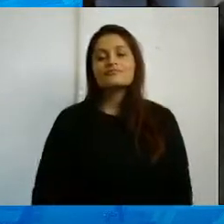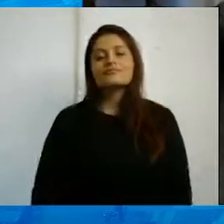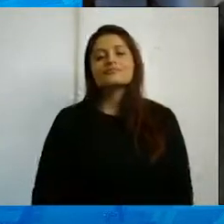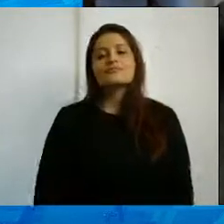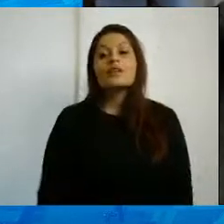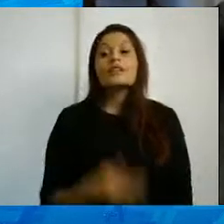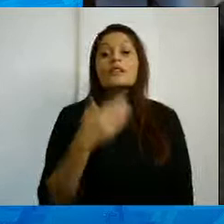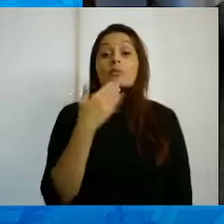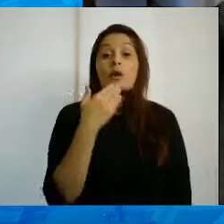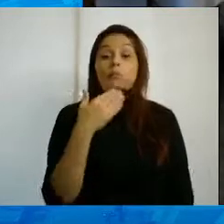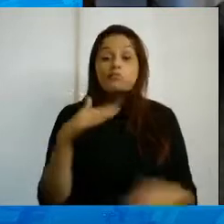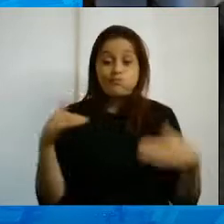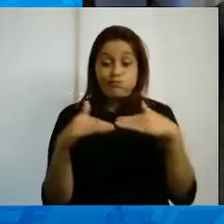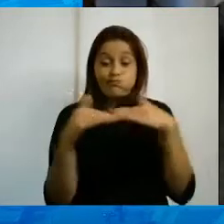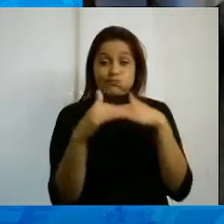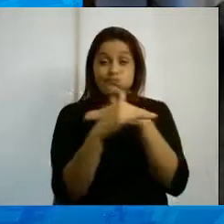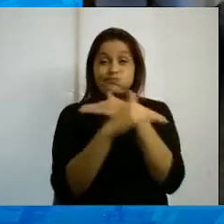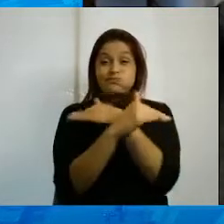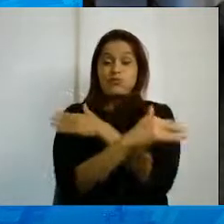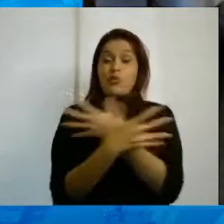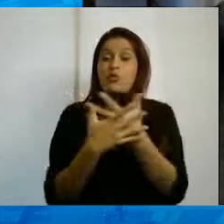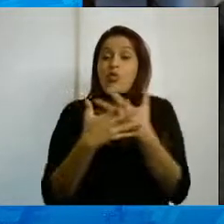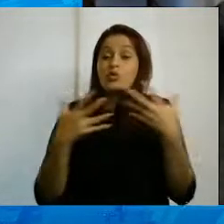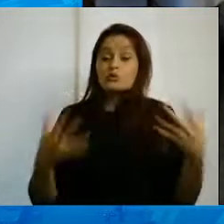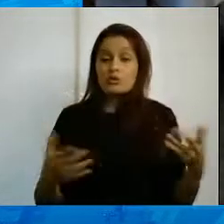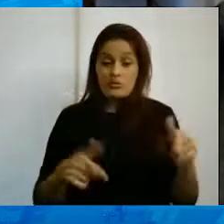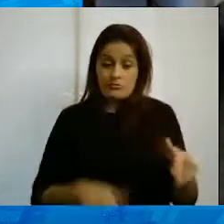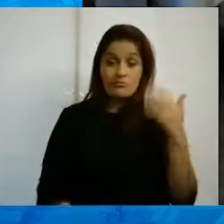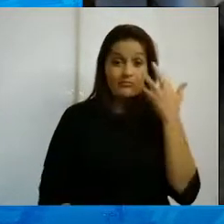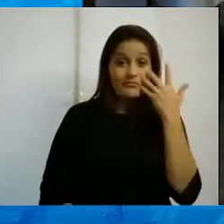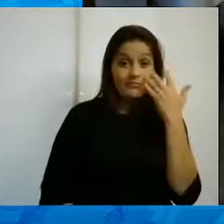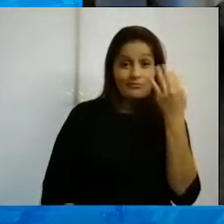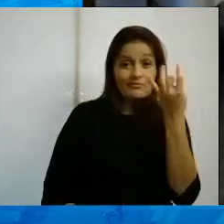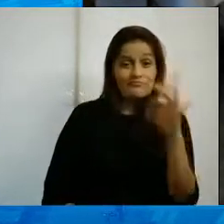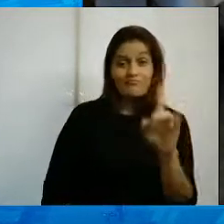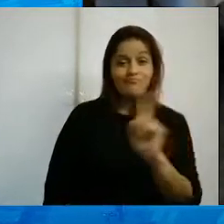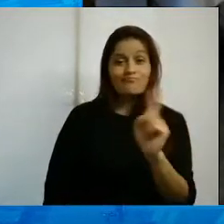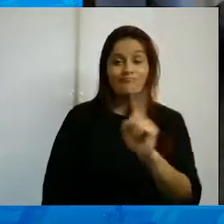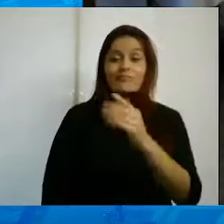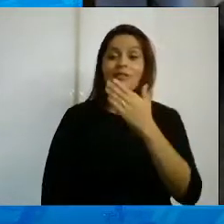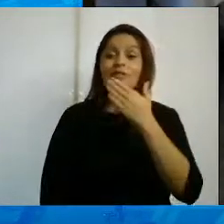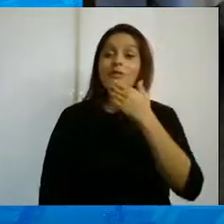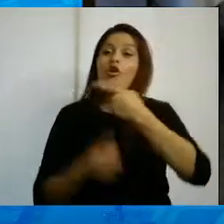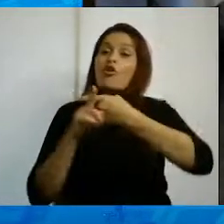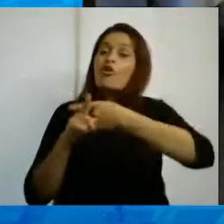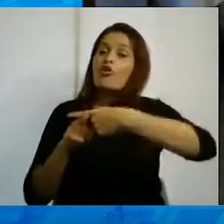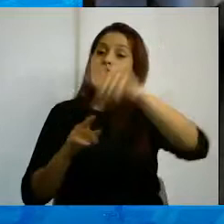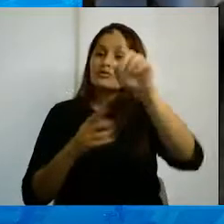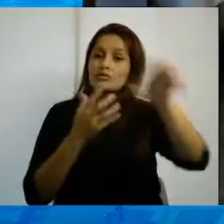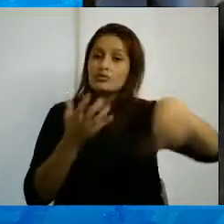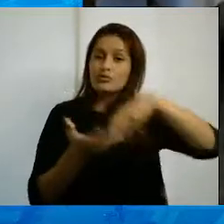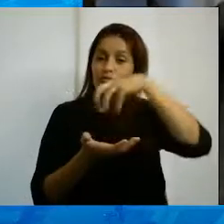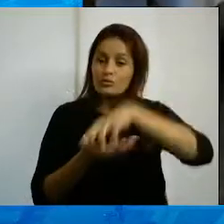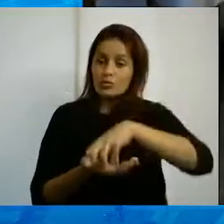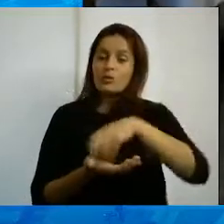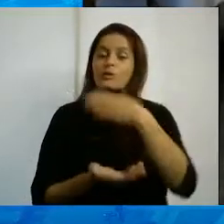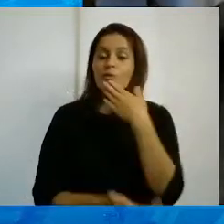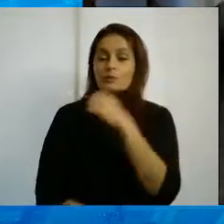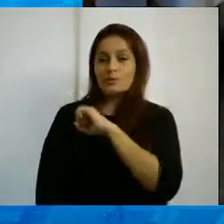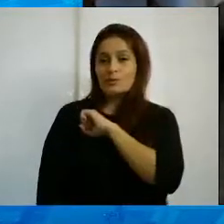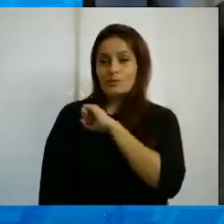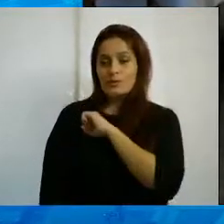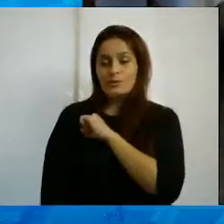la congestión en general que está viviendo no solamente Melipilla, sino también otras comunas de